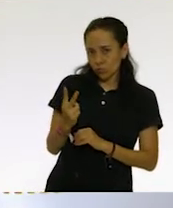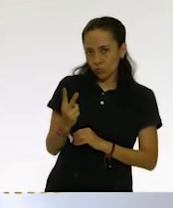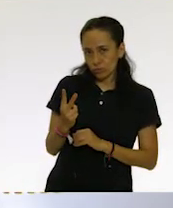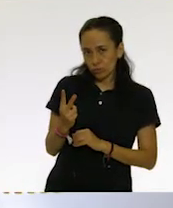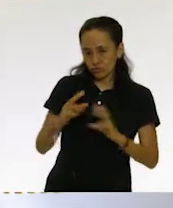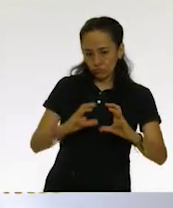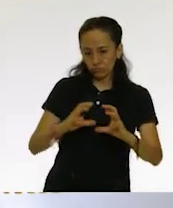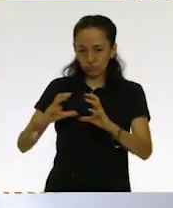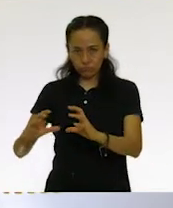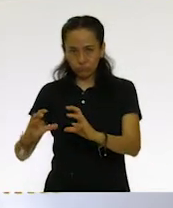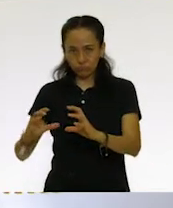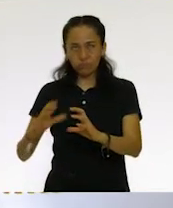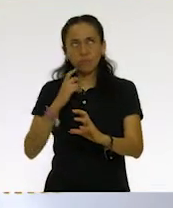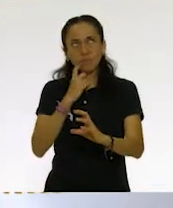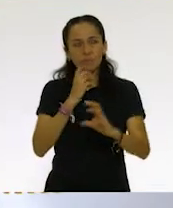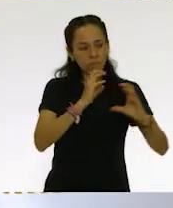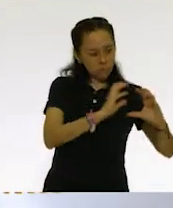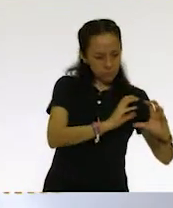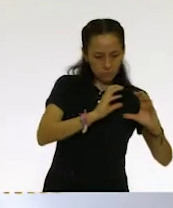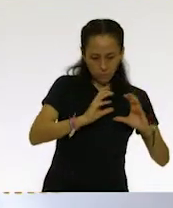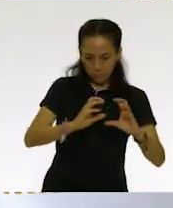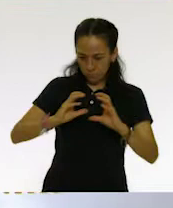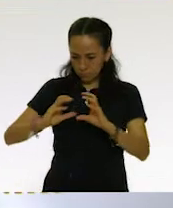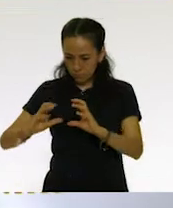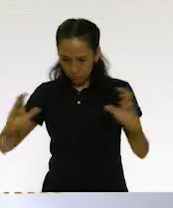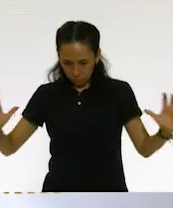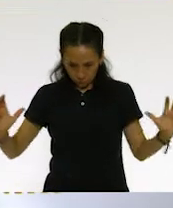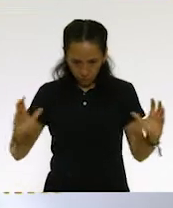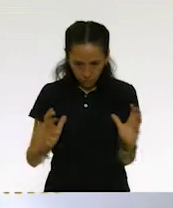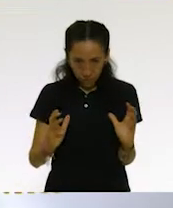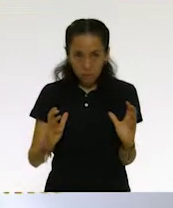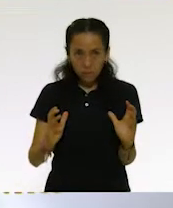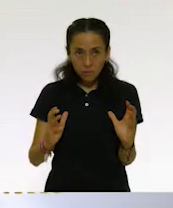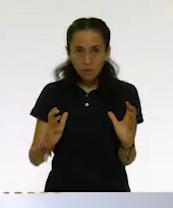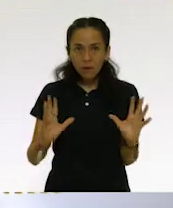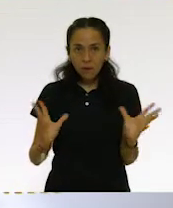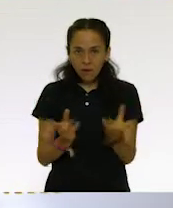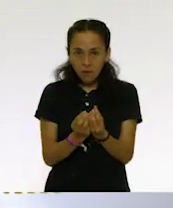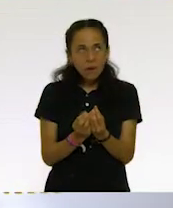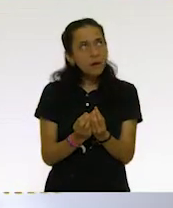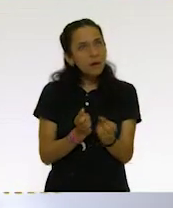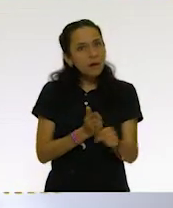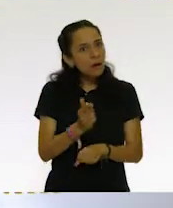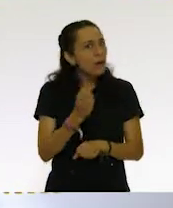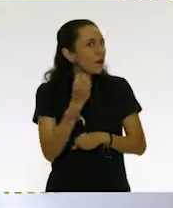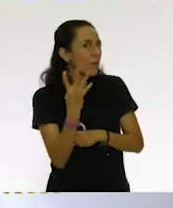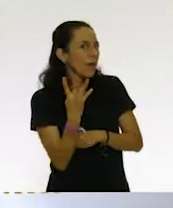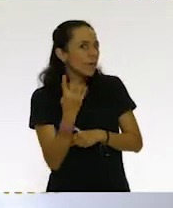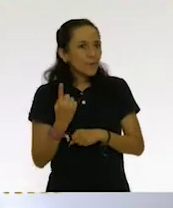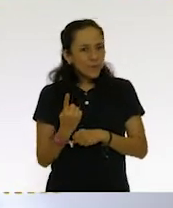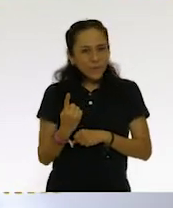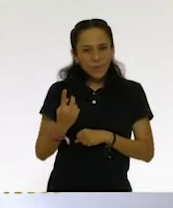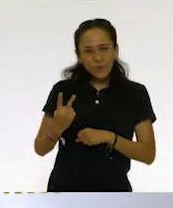Si las juntamos, entonces nos dan 4 pelotas.